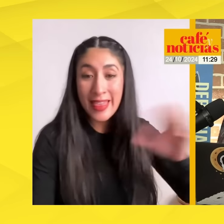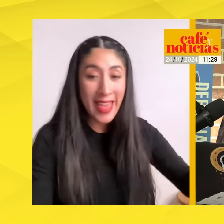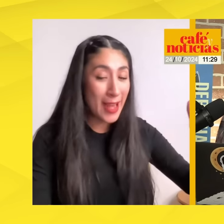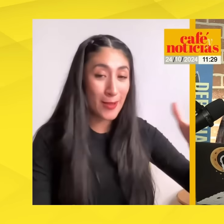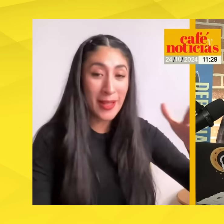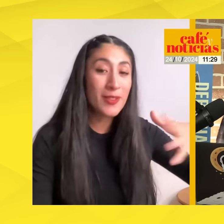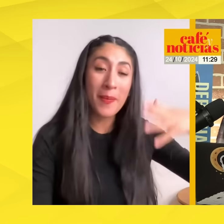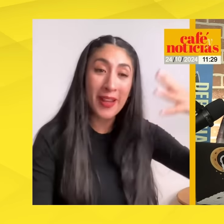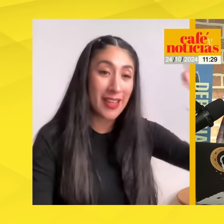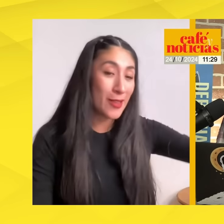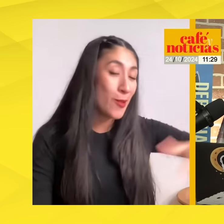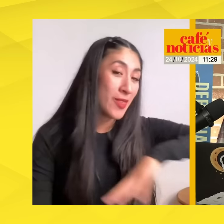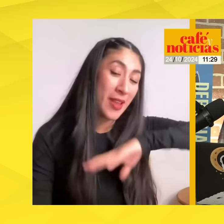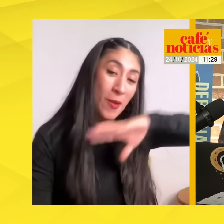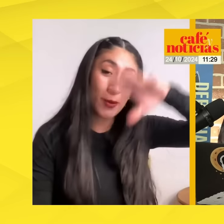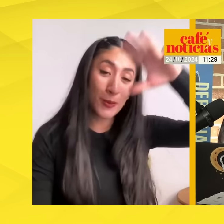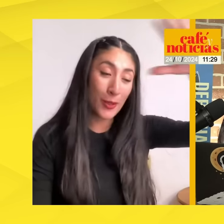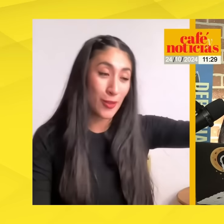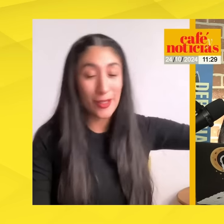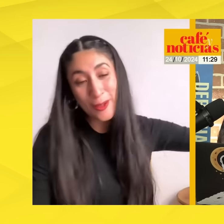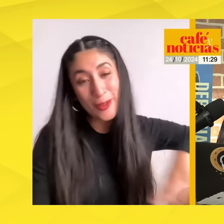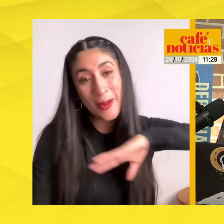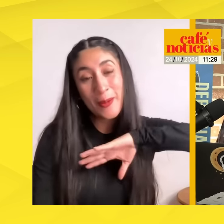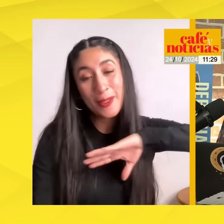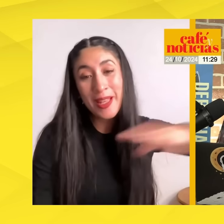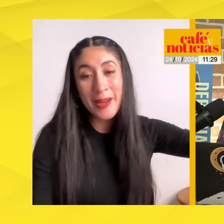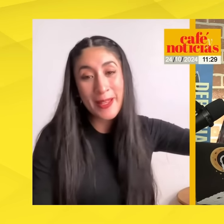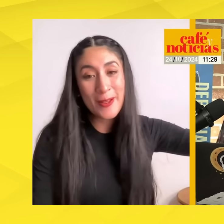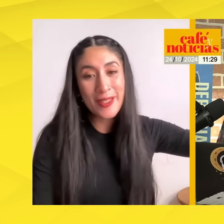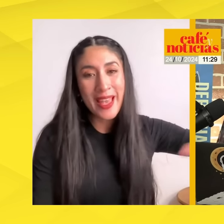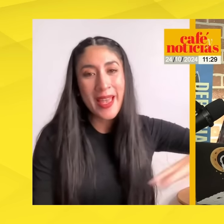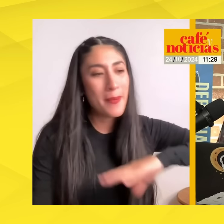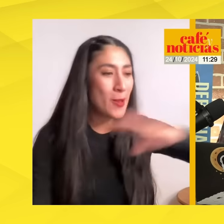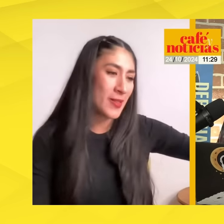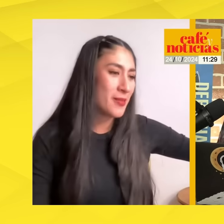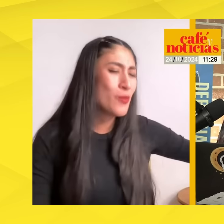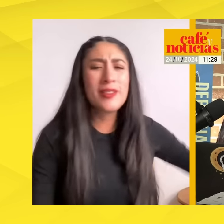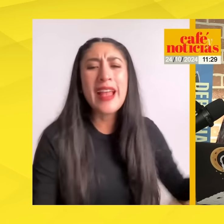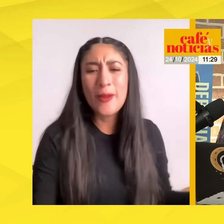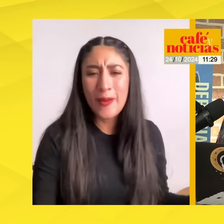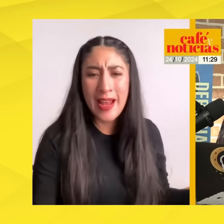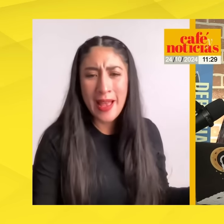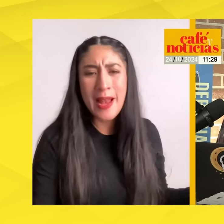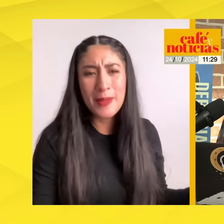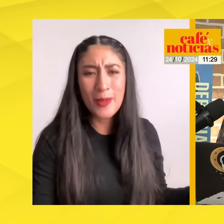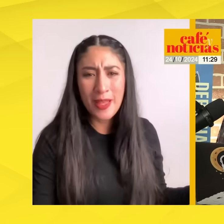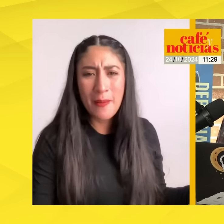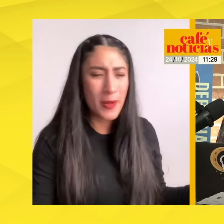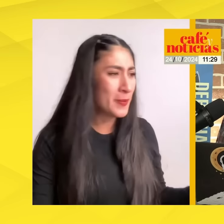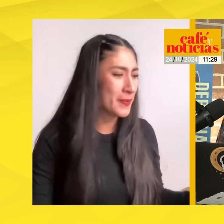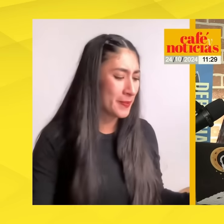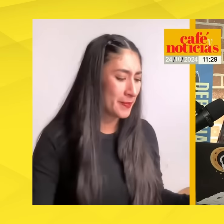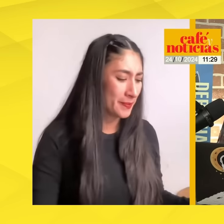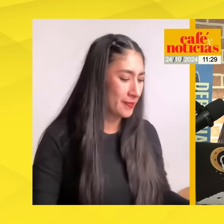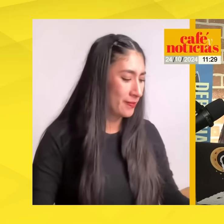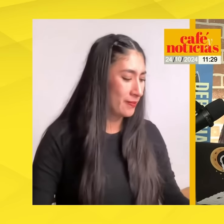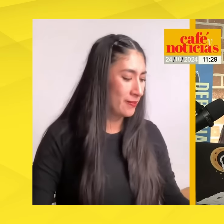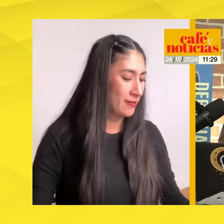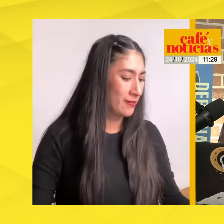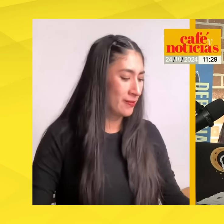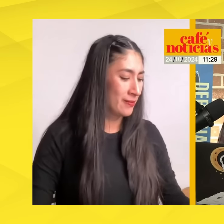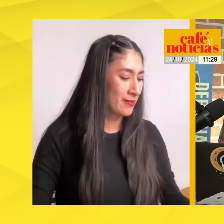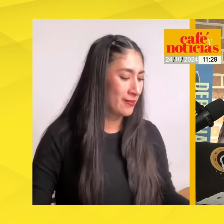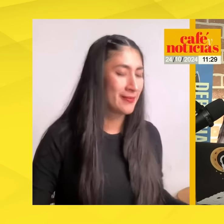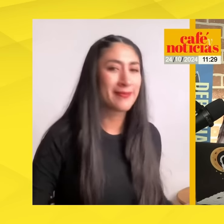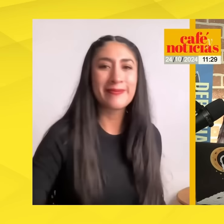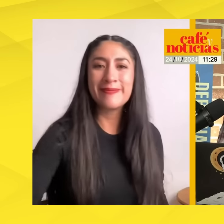sea a diario estamos aprendiendo de nuevos procesos de nuevos términos pero es muy sano al mismo tiempo no sí muy muy